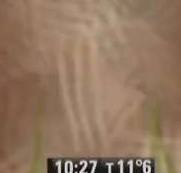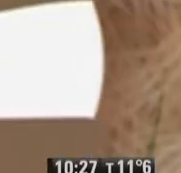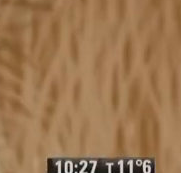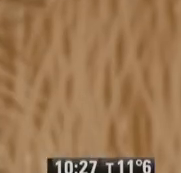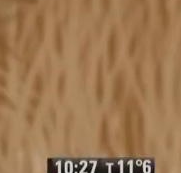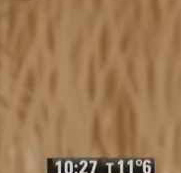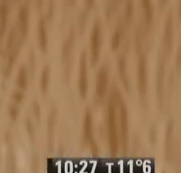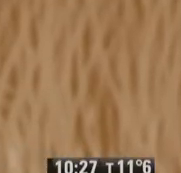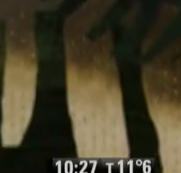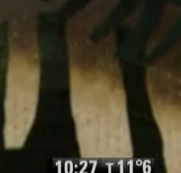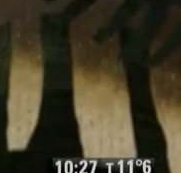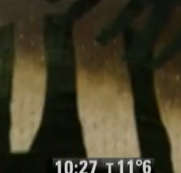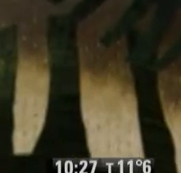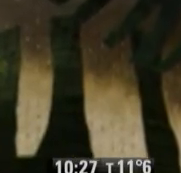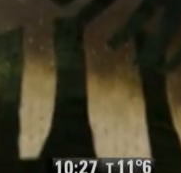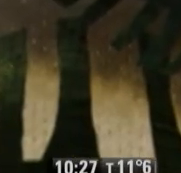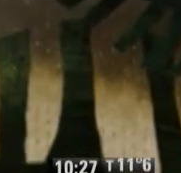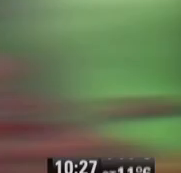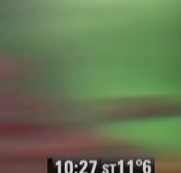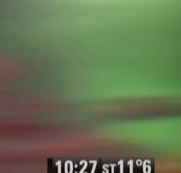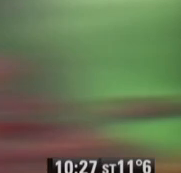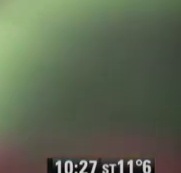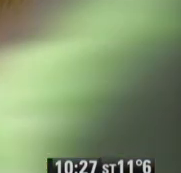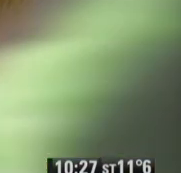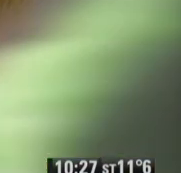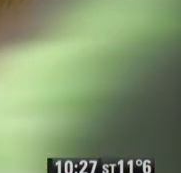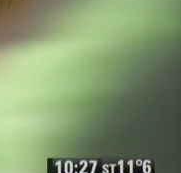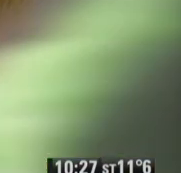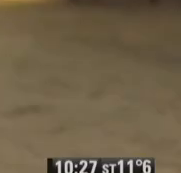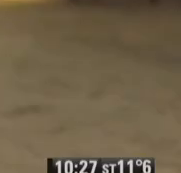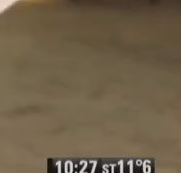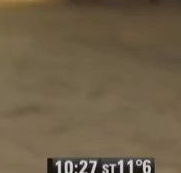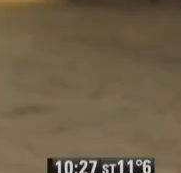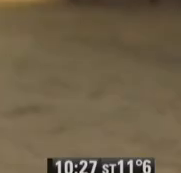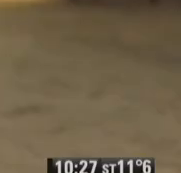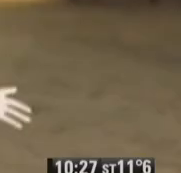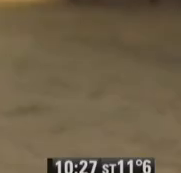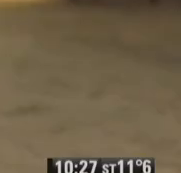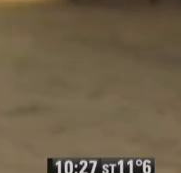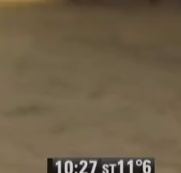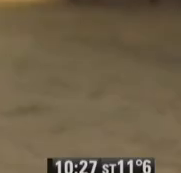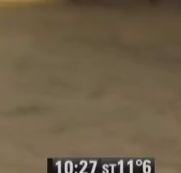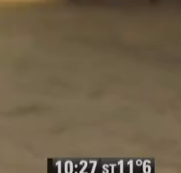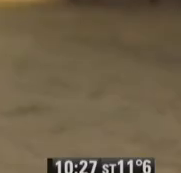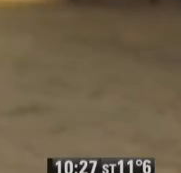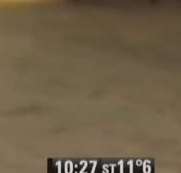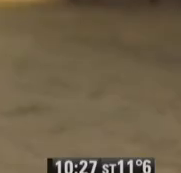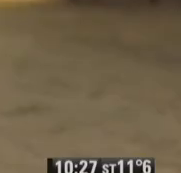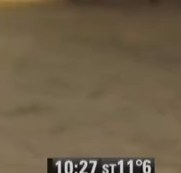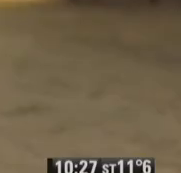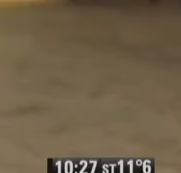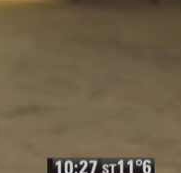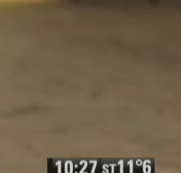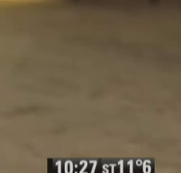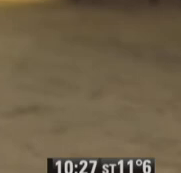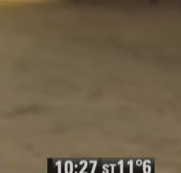¡Tamanduá! ¡Tamanduá! ¡Tamanduá! ¡Tamanduá! ¿El oso